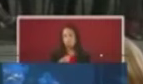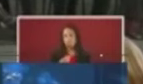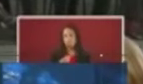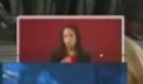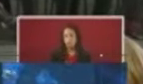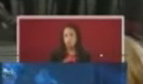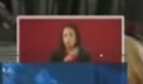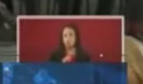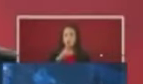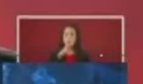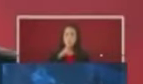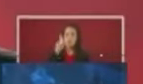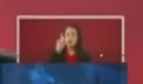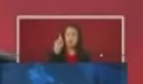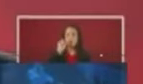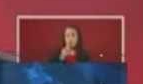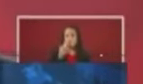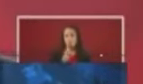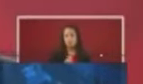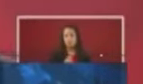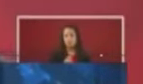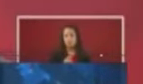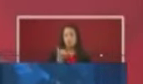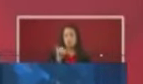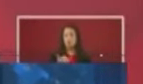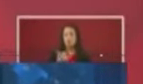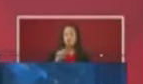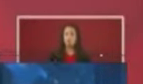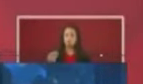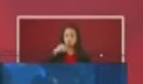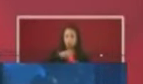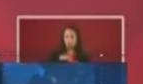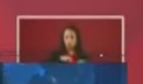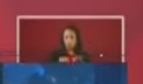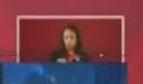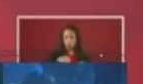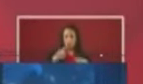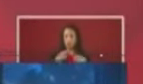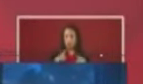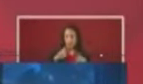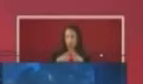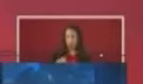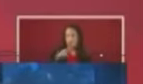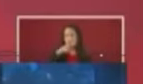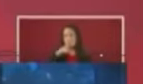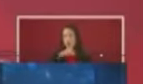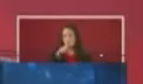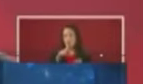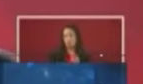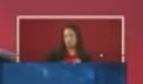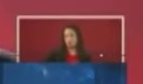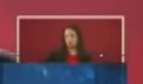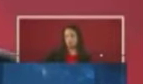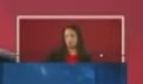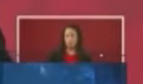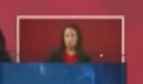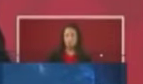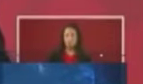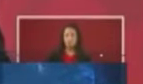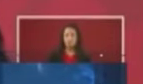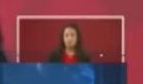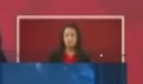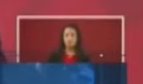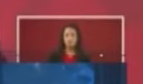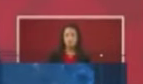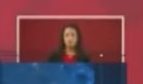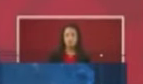presenté desde antes de ser presidente de la Corte nos sirvió, por un lado, para durante el año pasado ir corrigiendo todos